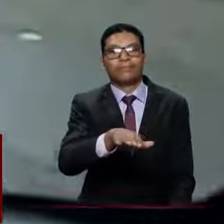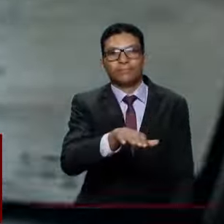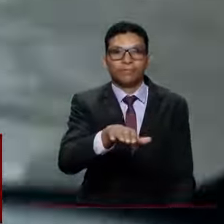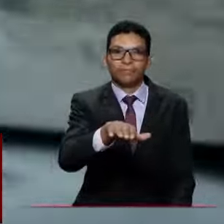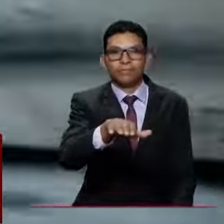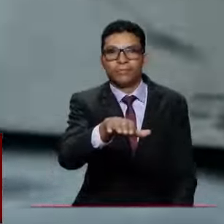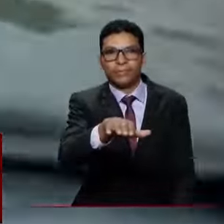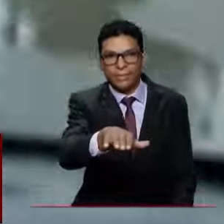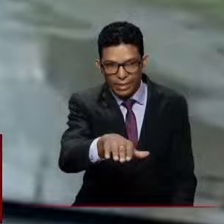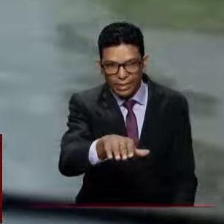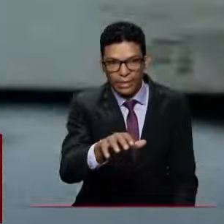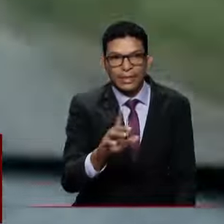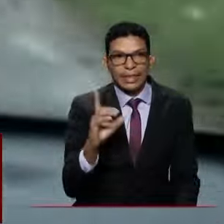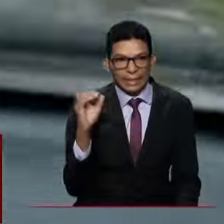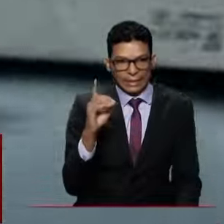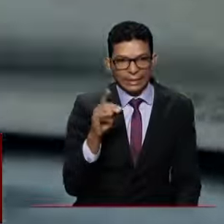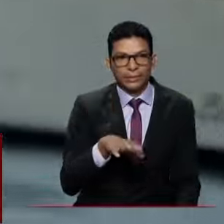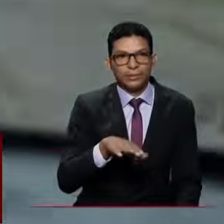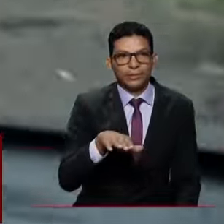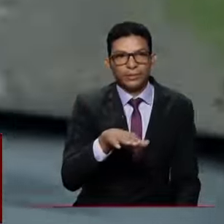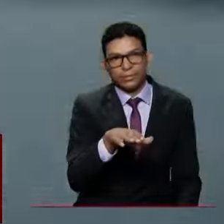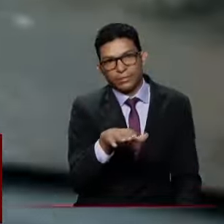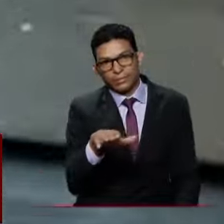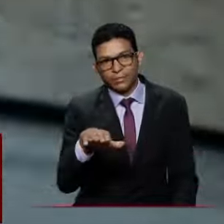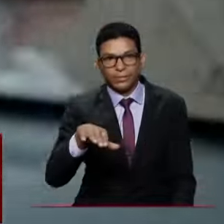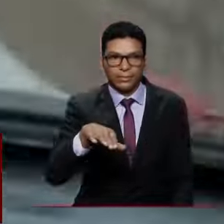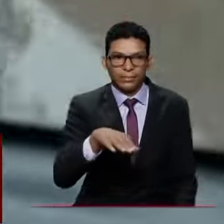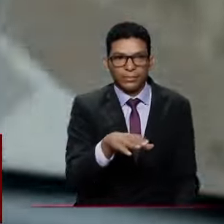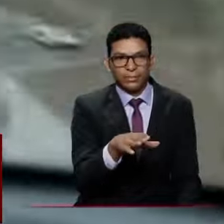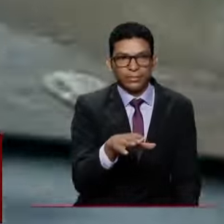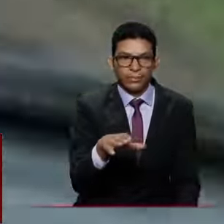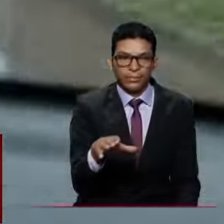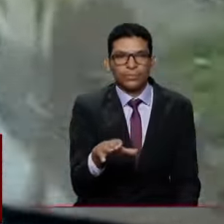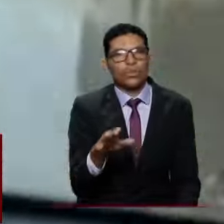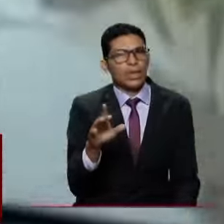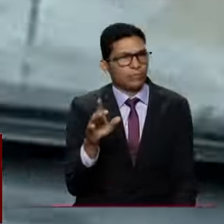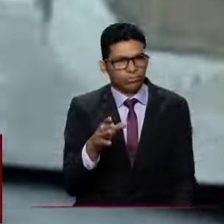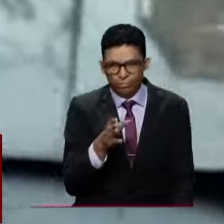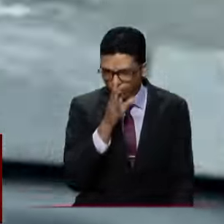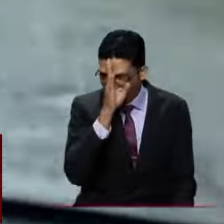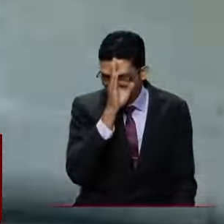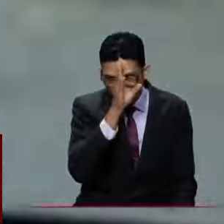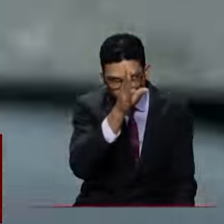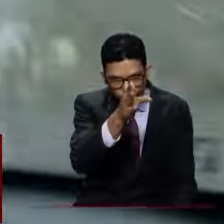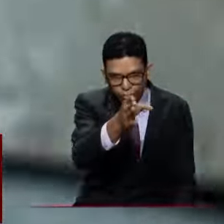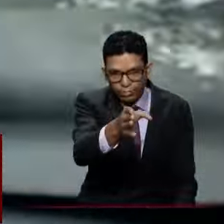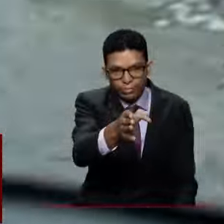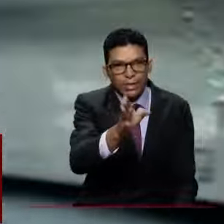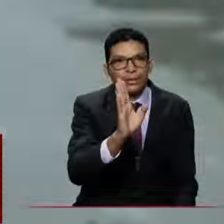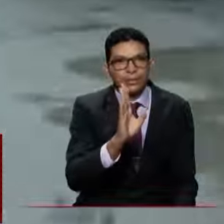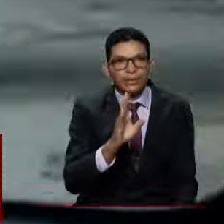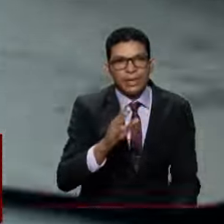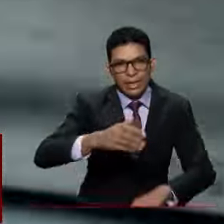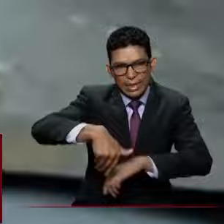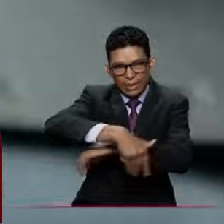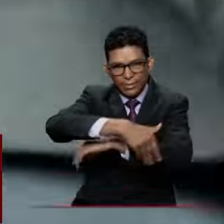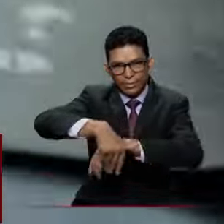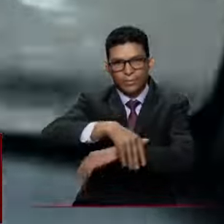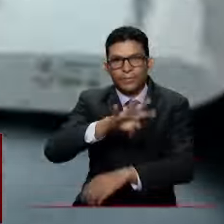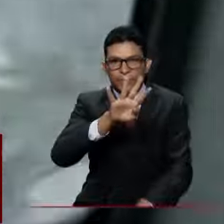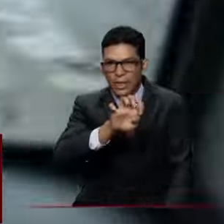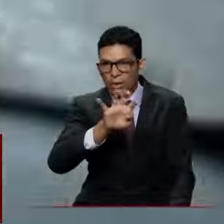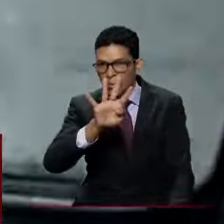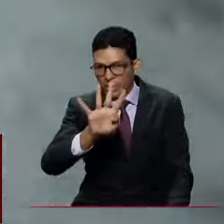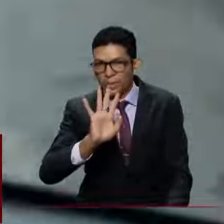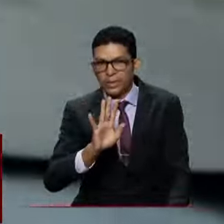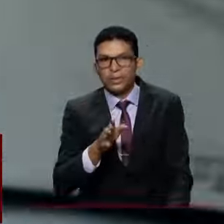van a tomar la vía derecha. Se meten, continúan derecho, derecho, derecho, derecho. Esa es toda la calle 94.